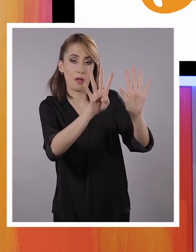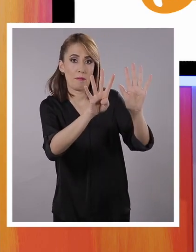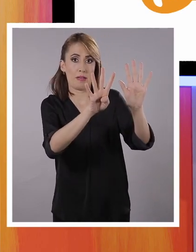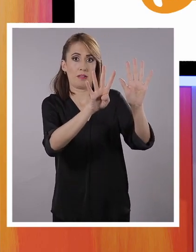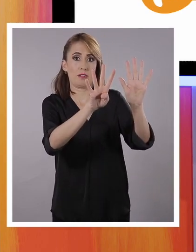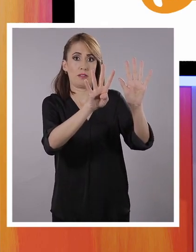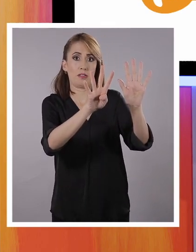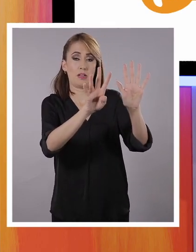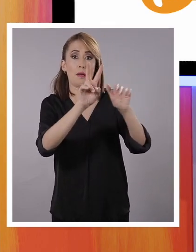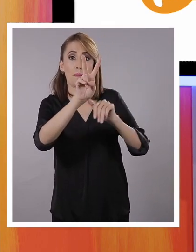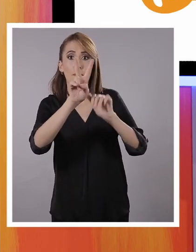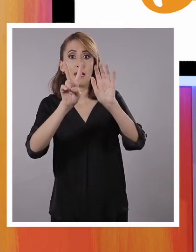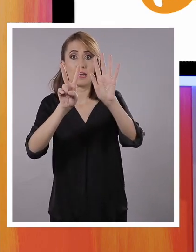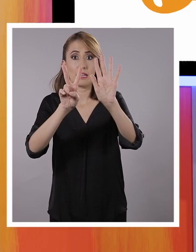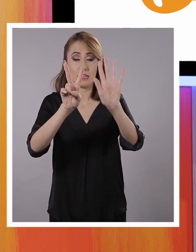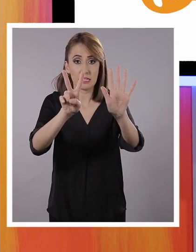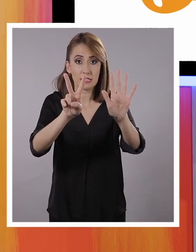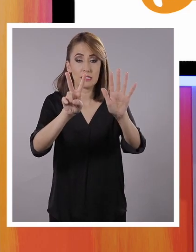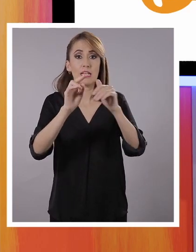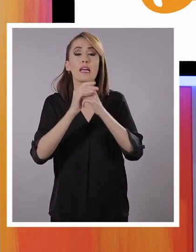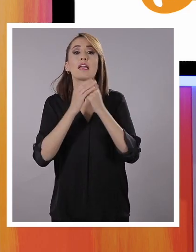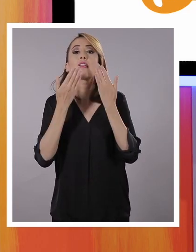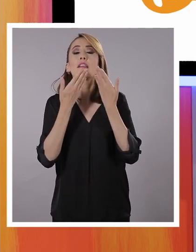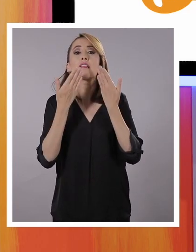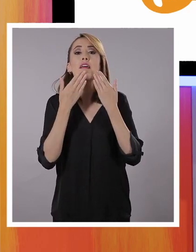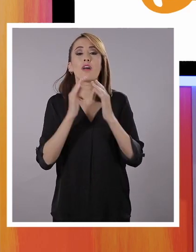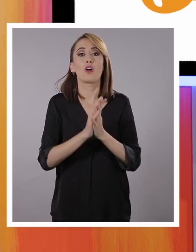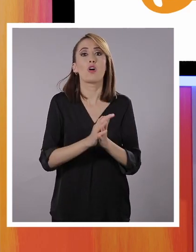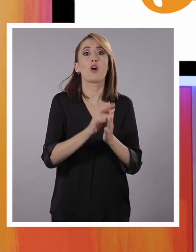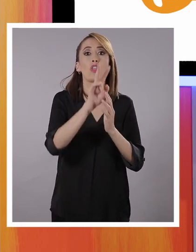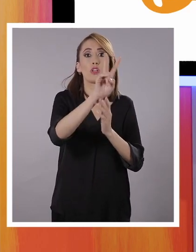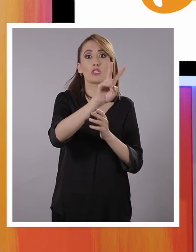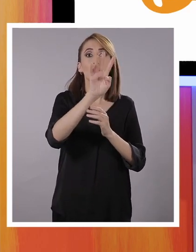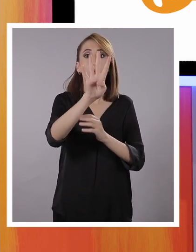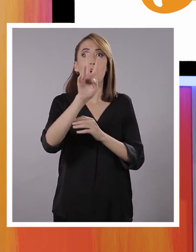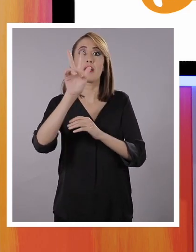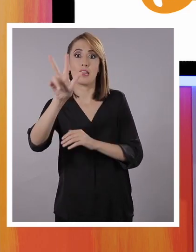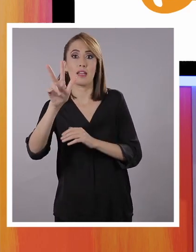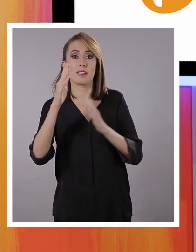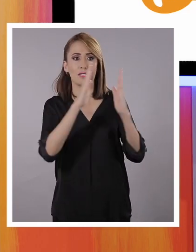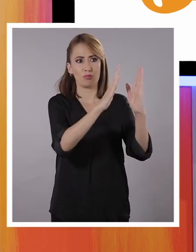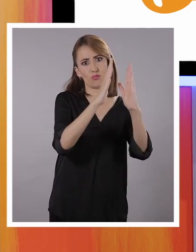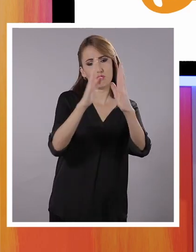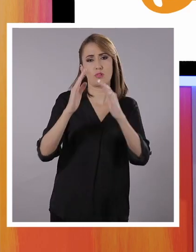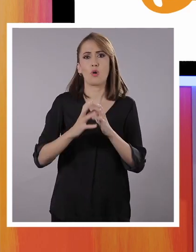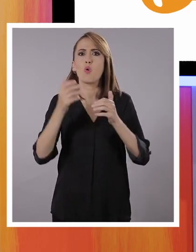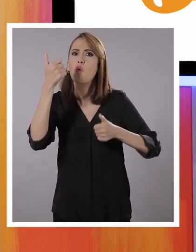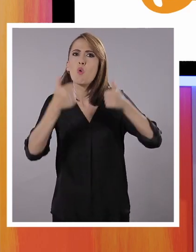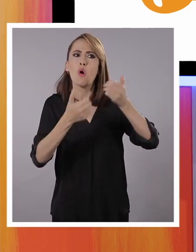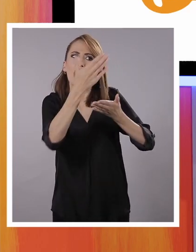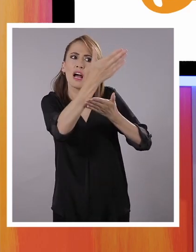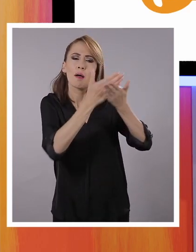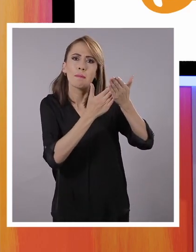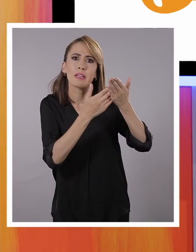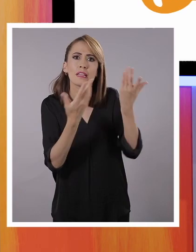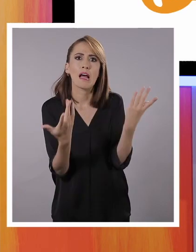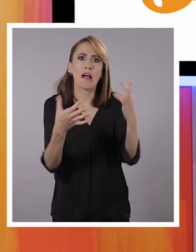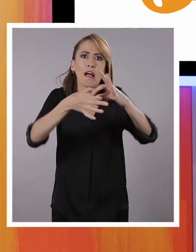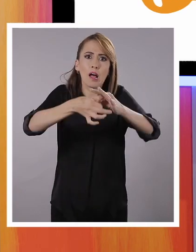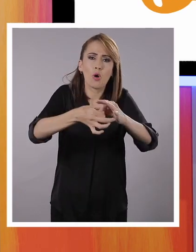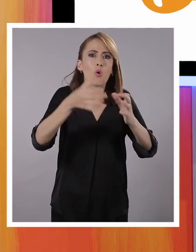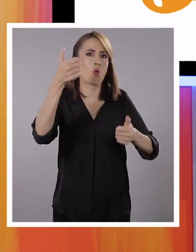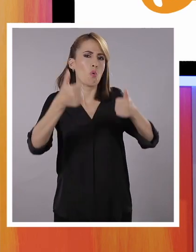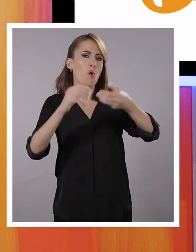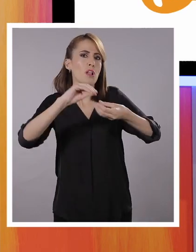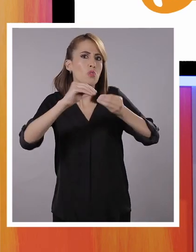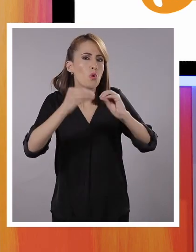sucesión 3, 9, 27, 81 y 243. ¿Cuál es la relación